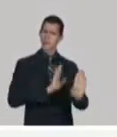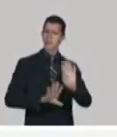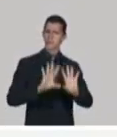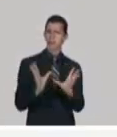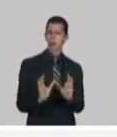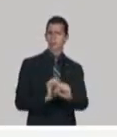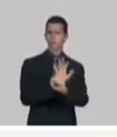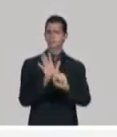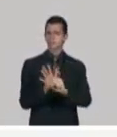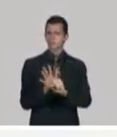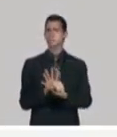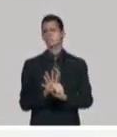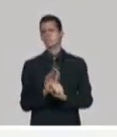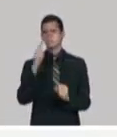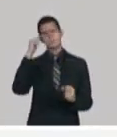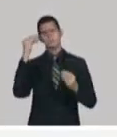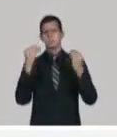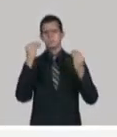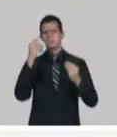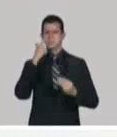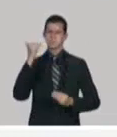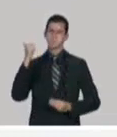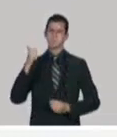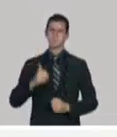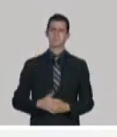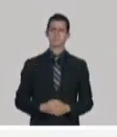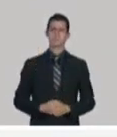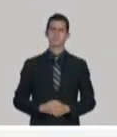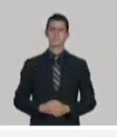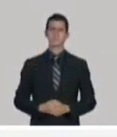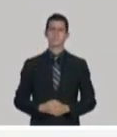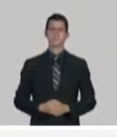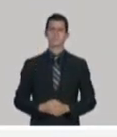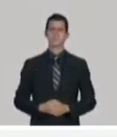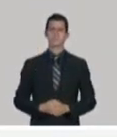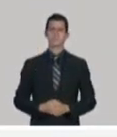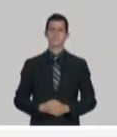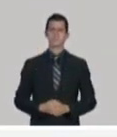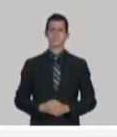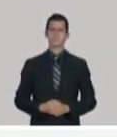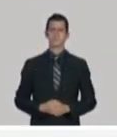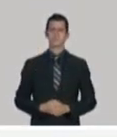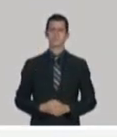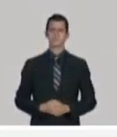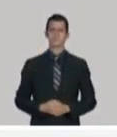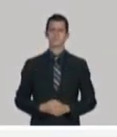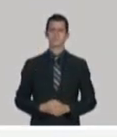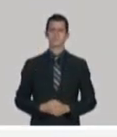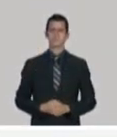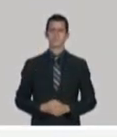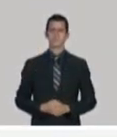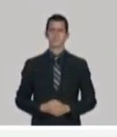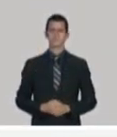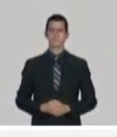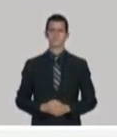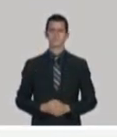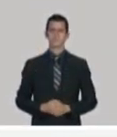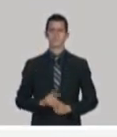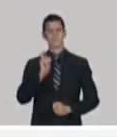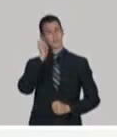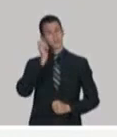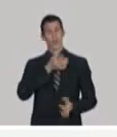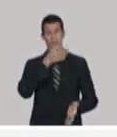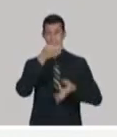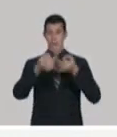positiva entre los niveles de anticuerpos y la inhibición de estos anticuerpos a la unión con el receptor en los voluntarios que